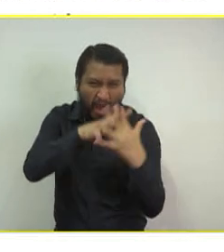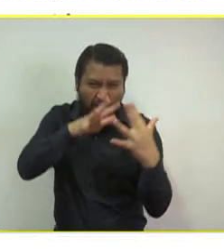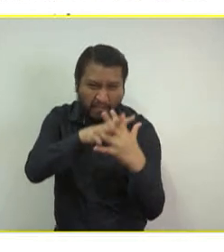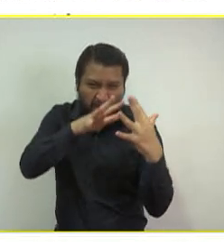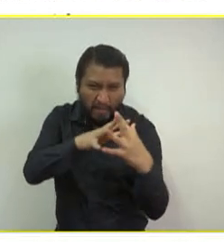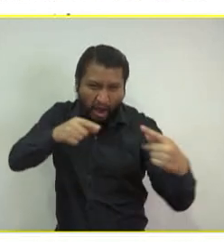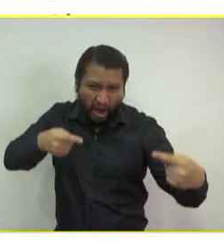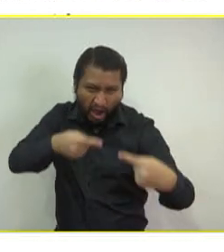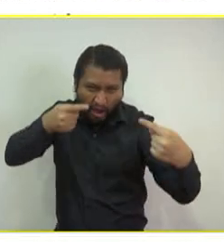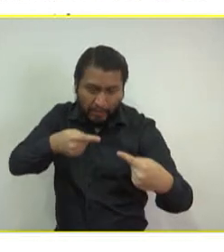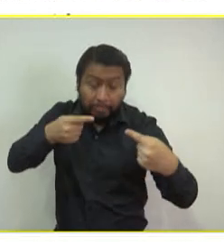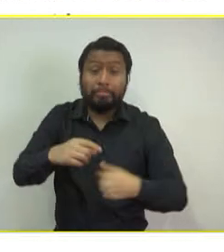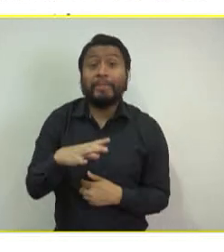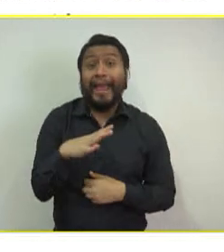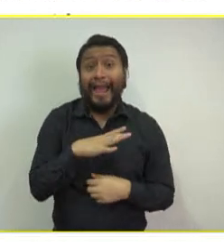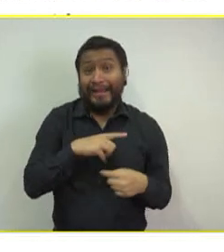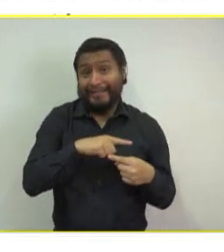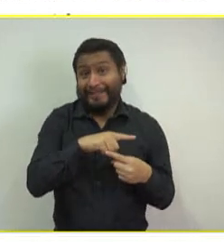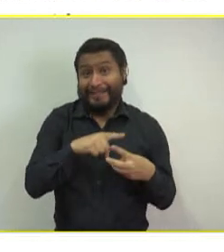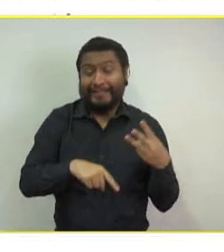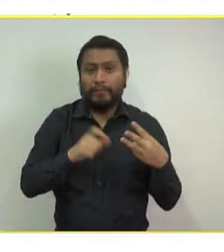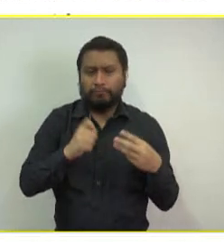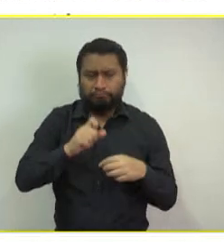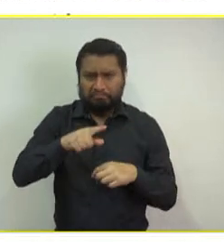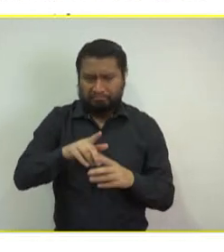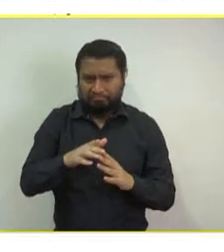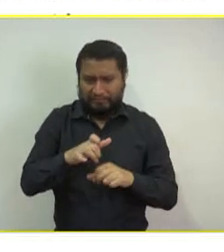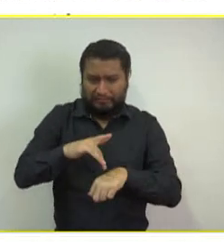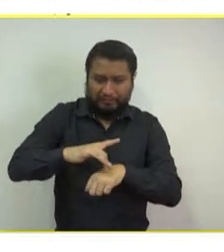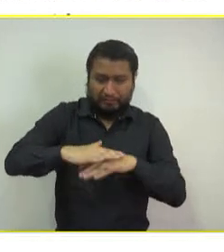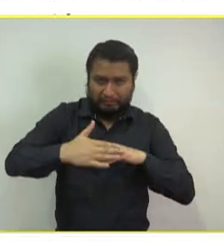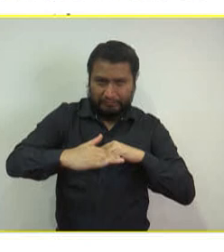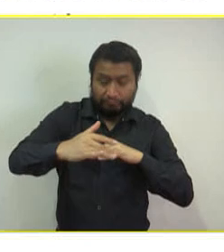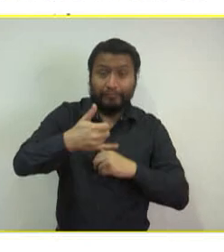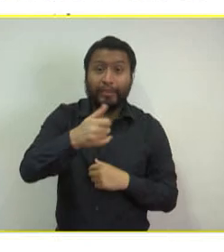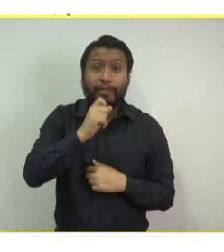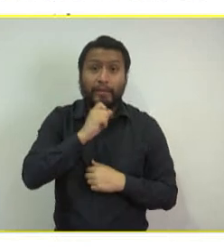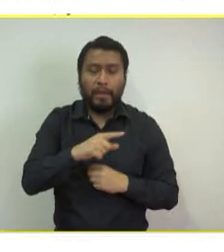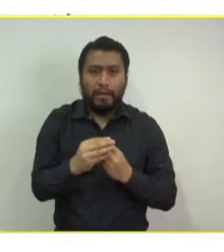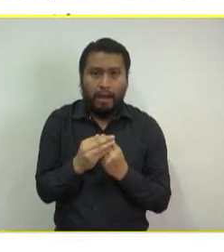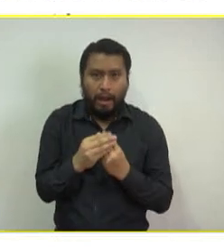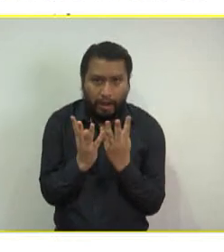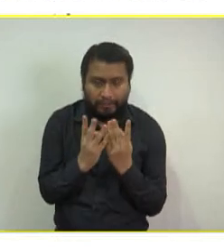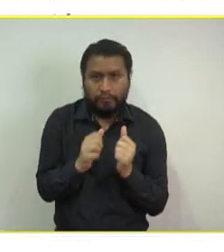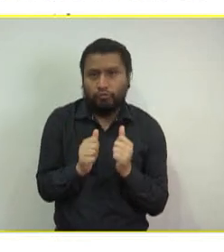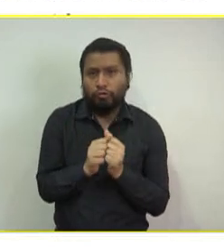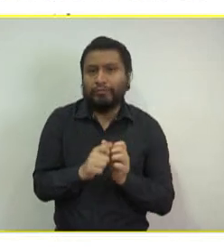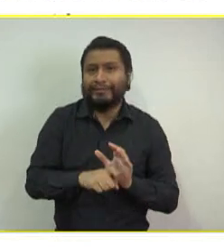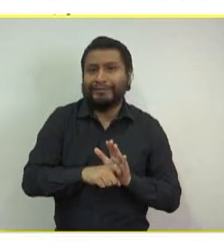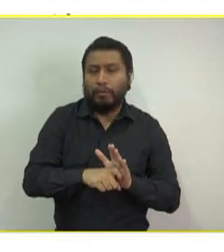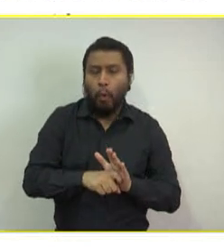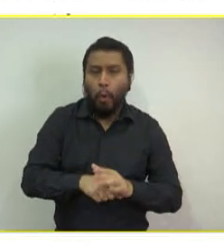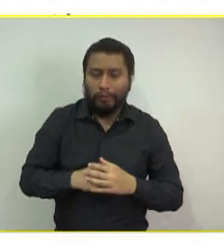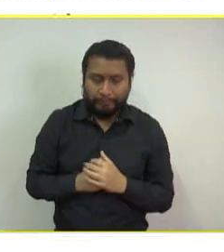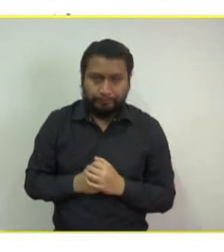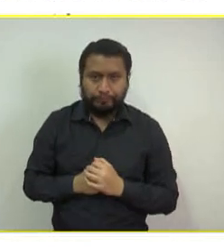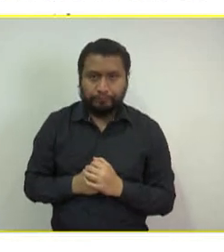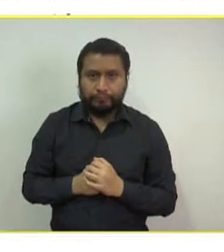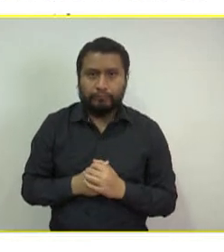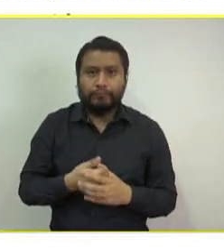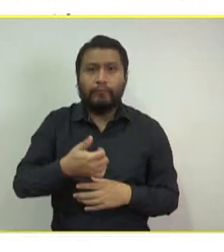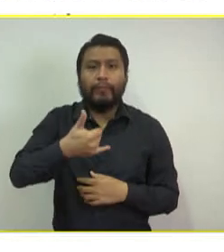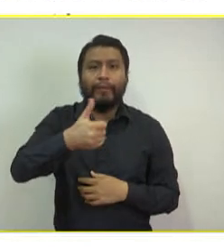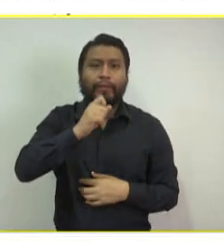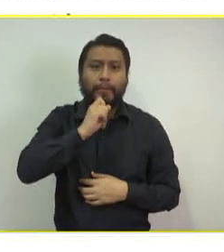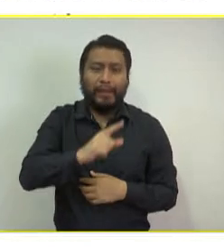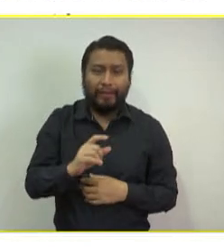tres elementos, que serían el propio tablero texturizado, las cartas con los símbolos con relieve y